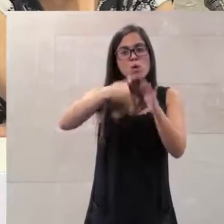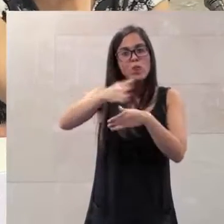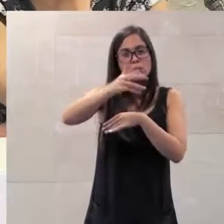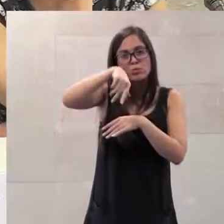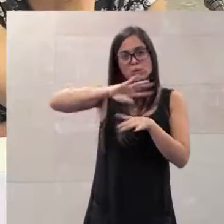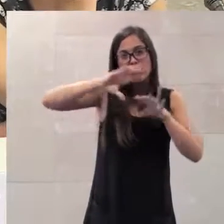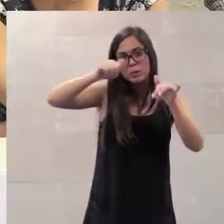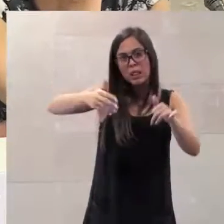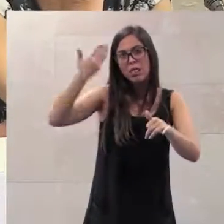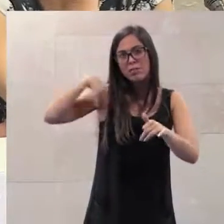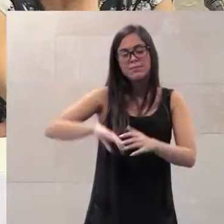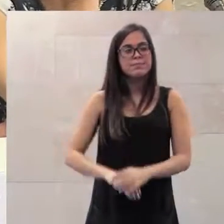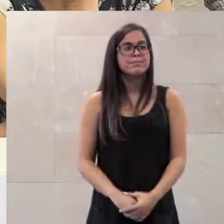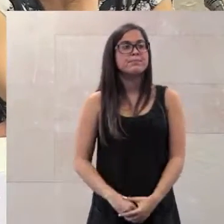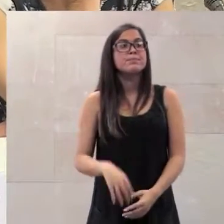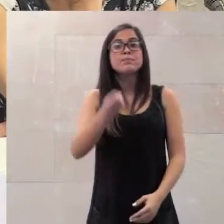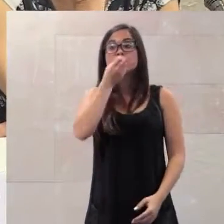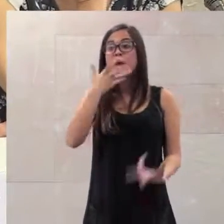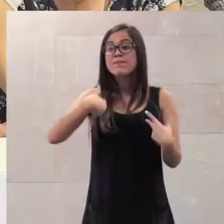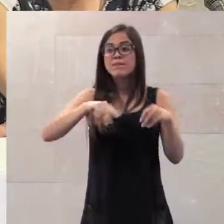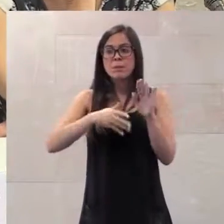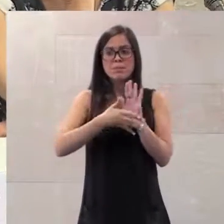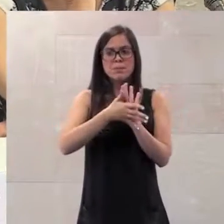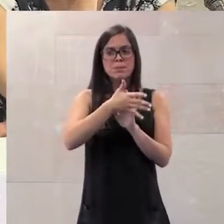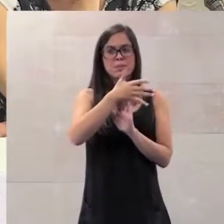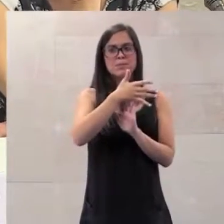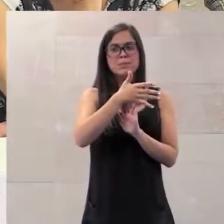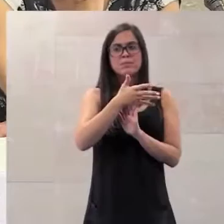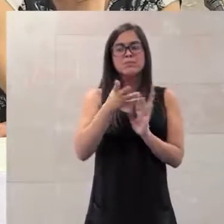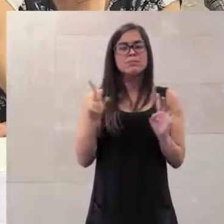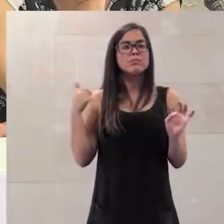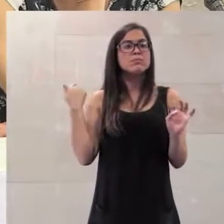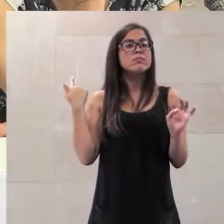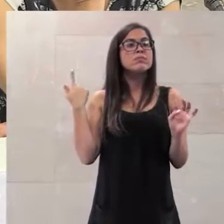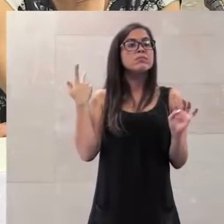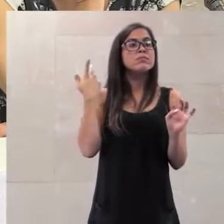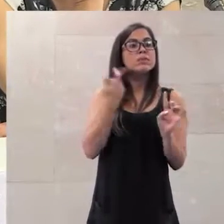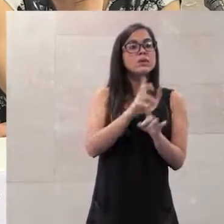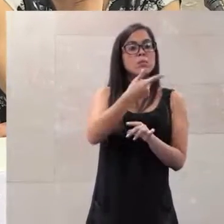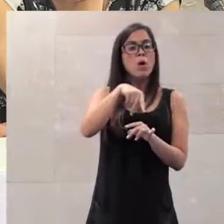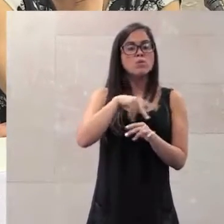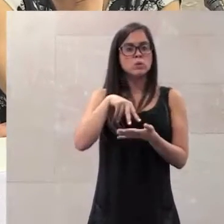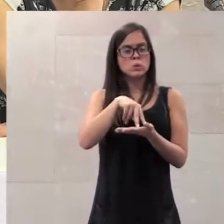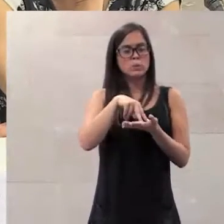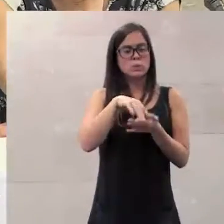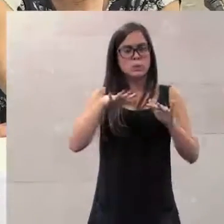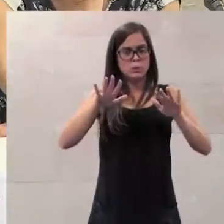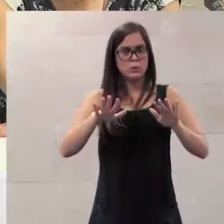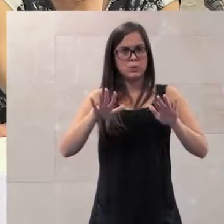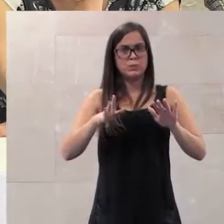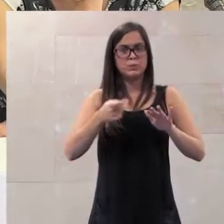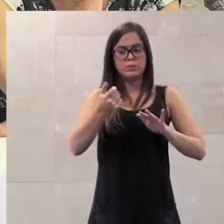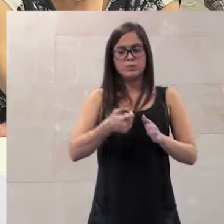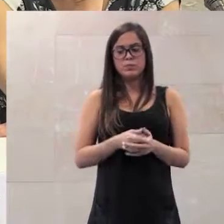¿no? Por terminar, y para que os podáis ubicar un poco, os